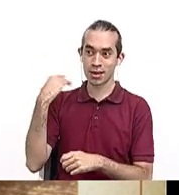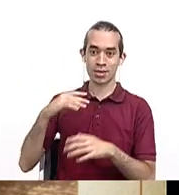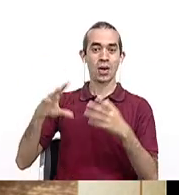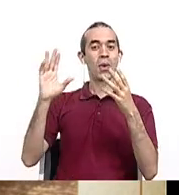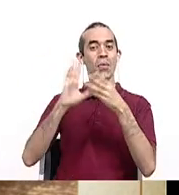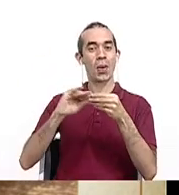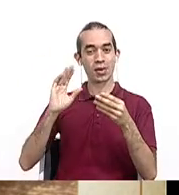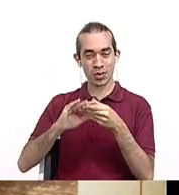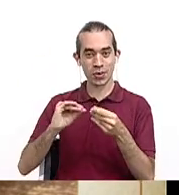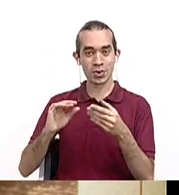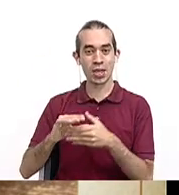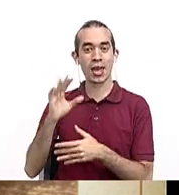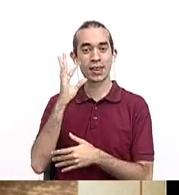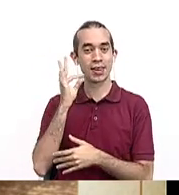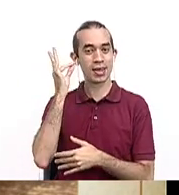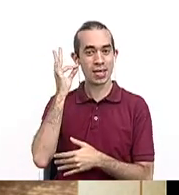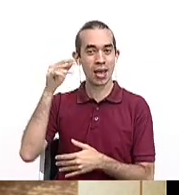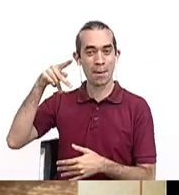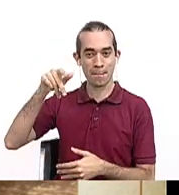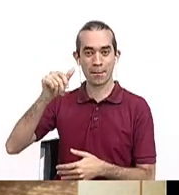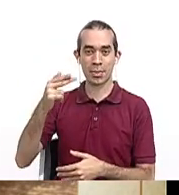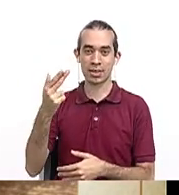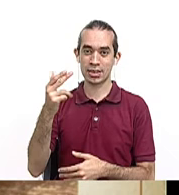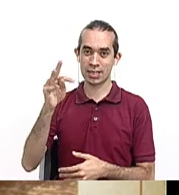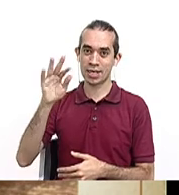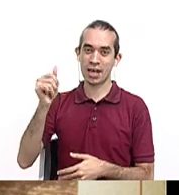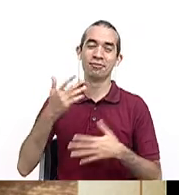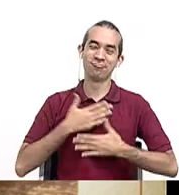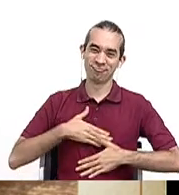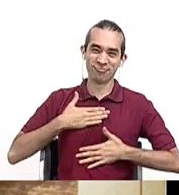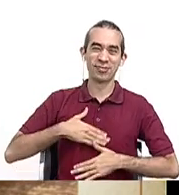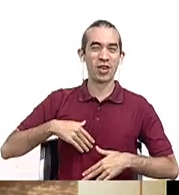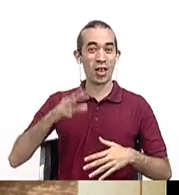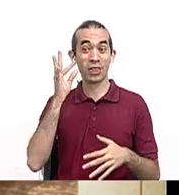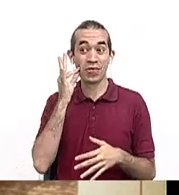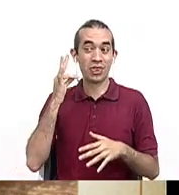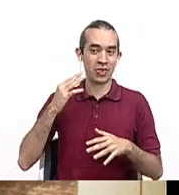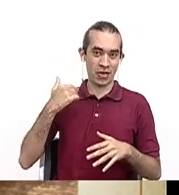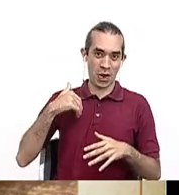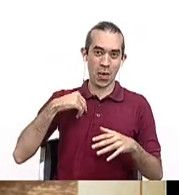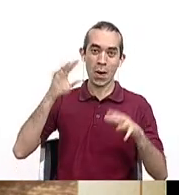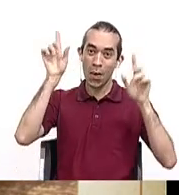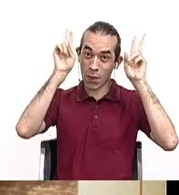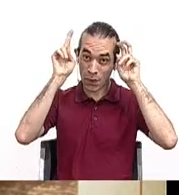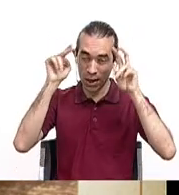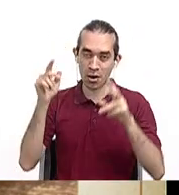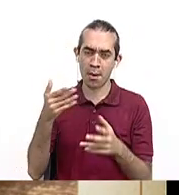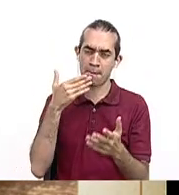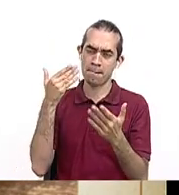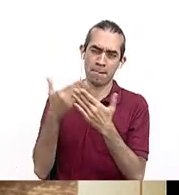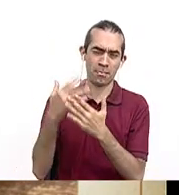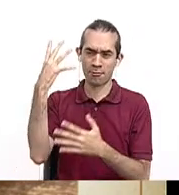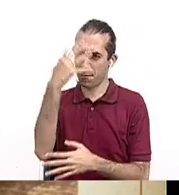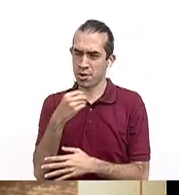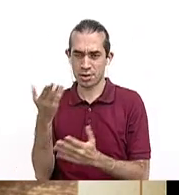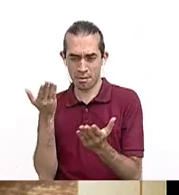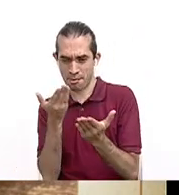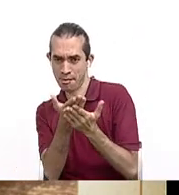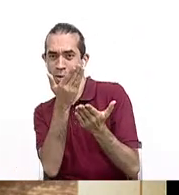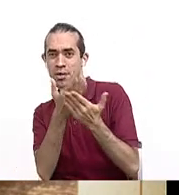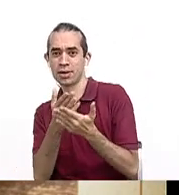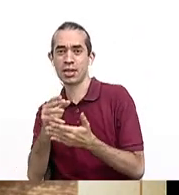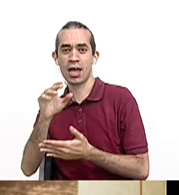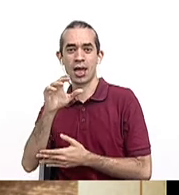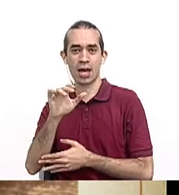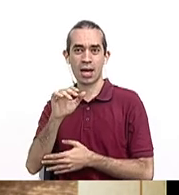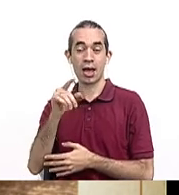de tío conejo y aquel bellísimo aporte que maría isabel carvajal hacia la literatura costarricense